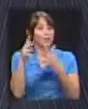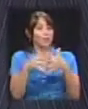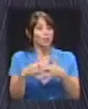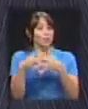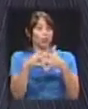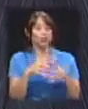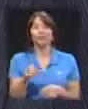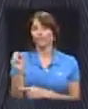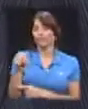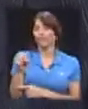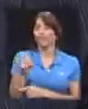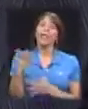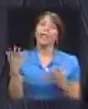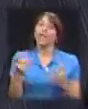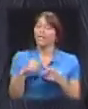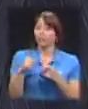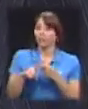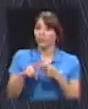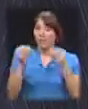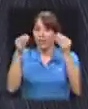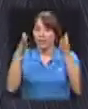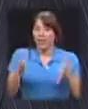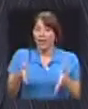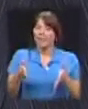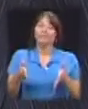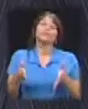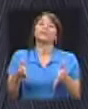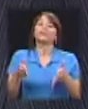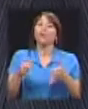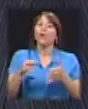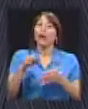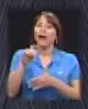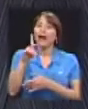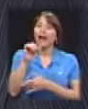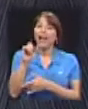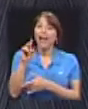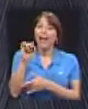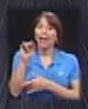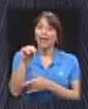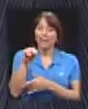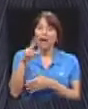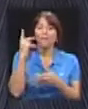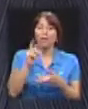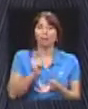Klein había replanteado toda la Escuela de Economía de la Universidad de Pensilvania